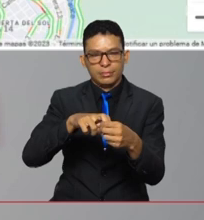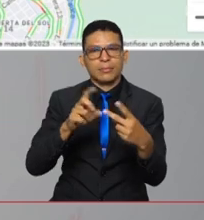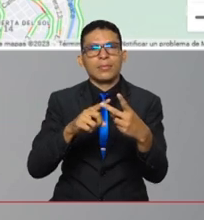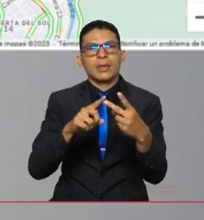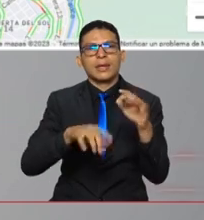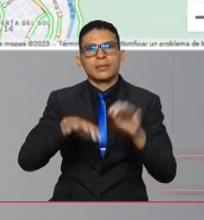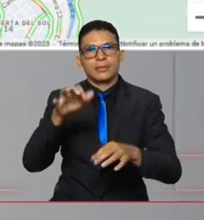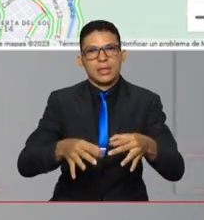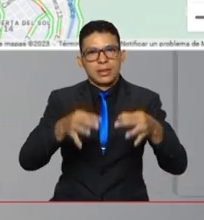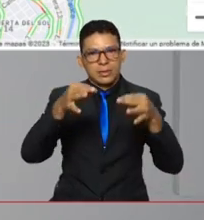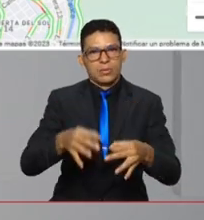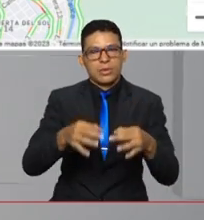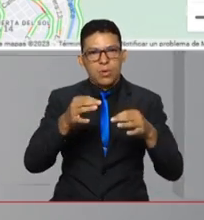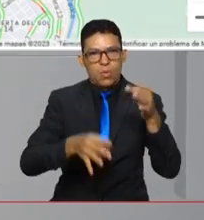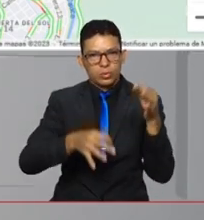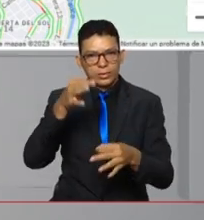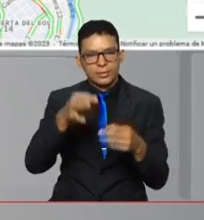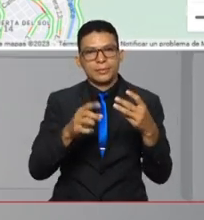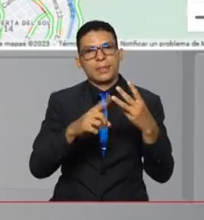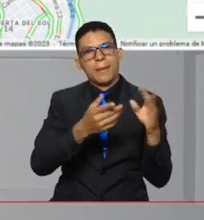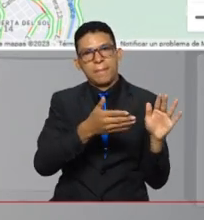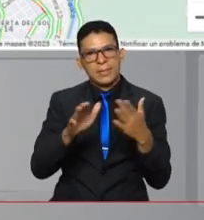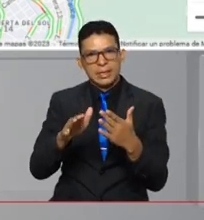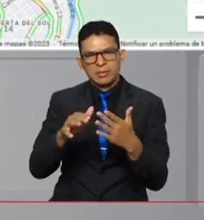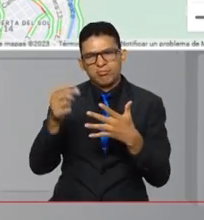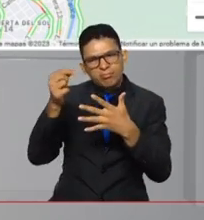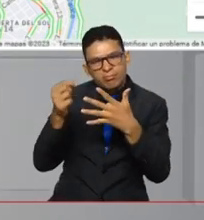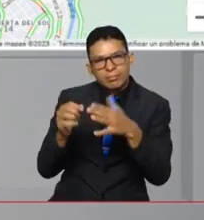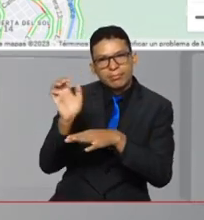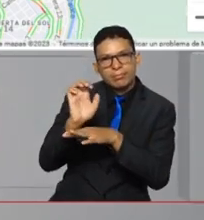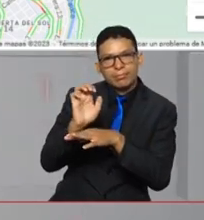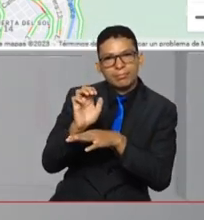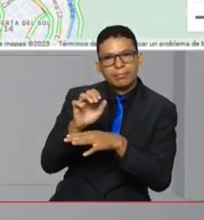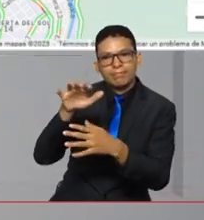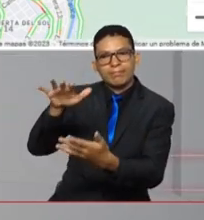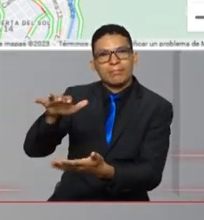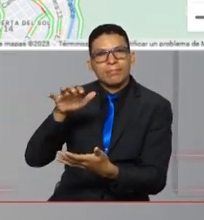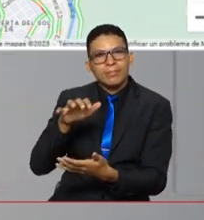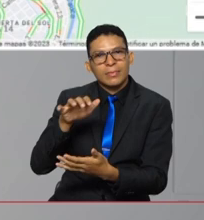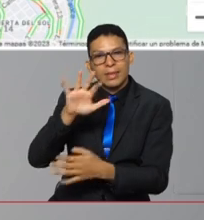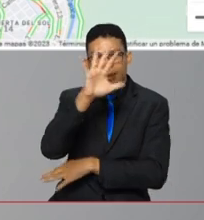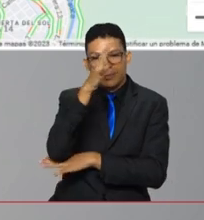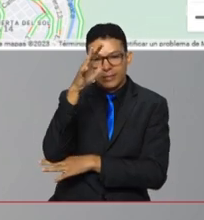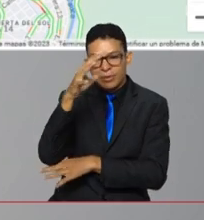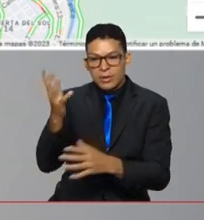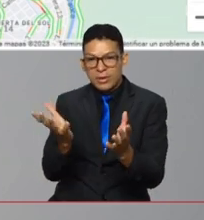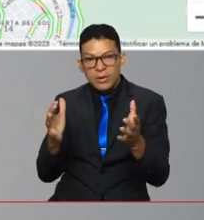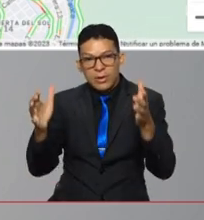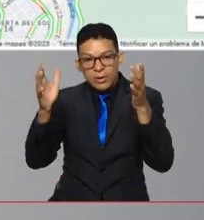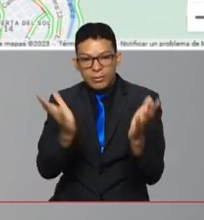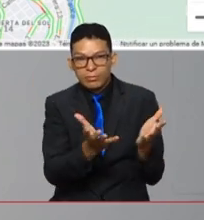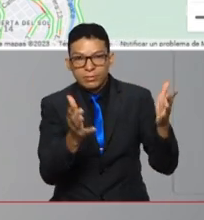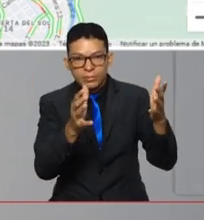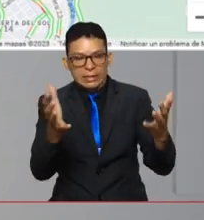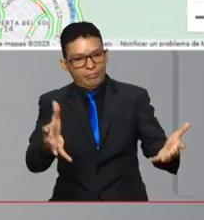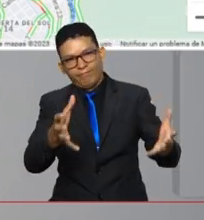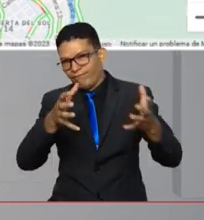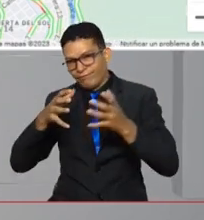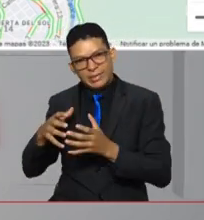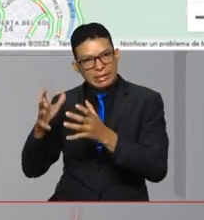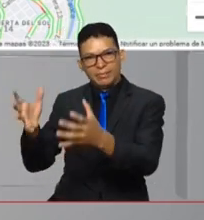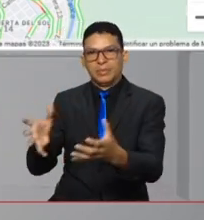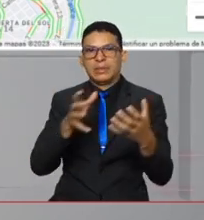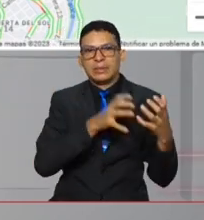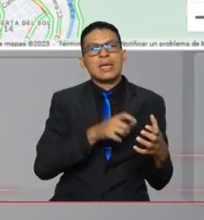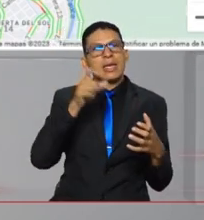Seguridad y Justicia, Planeación y otras entidades se van a retirar esas materas instaladas. Se ordenó hacer un